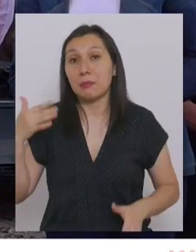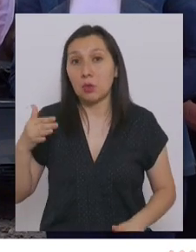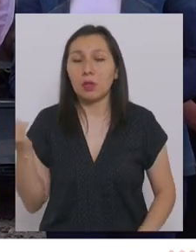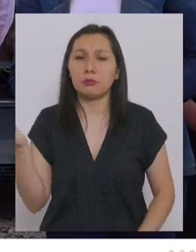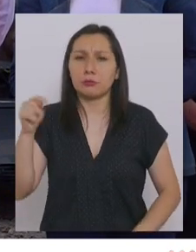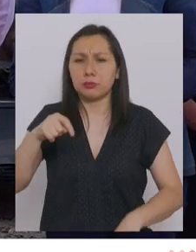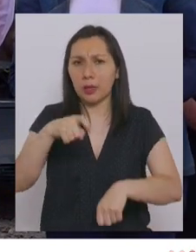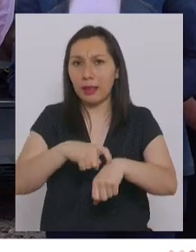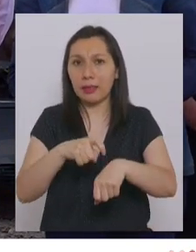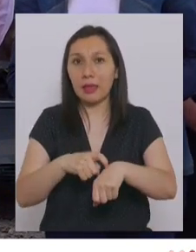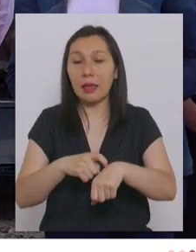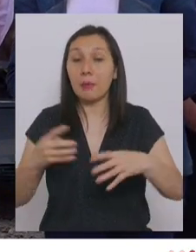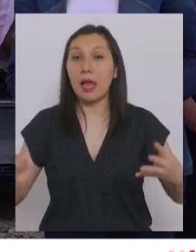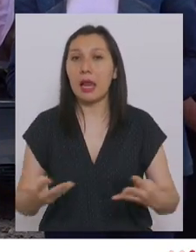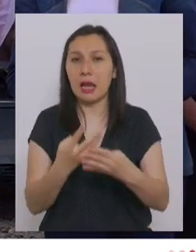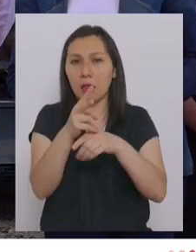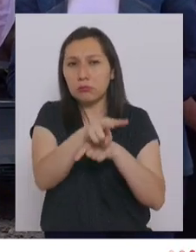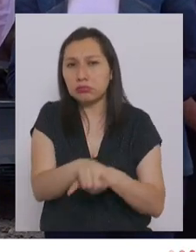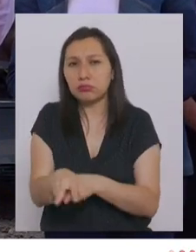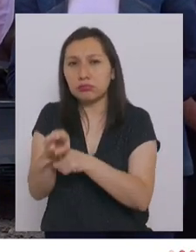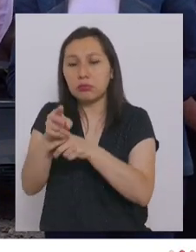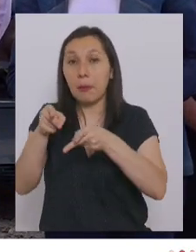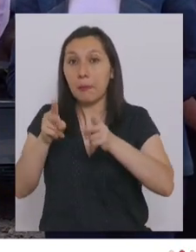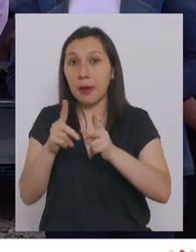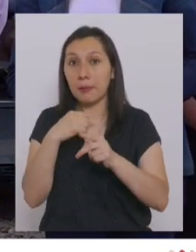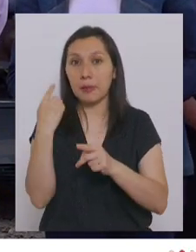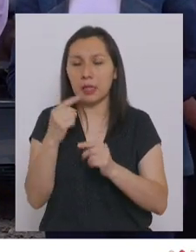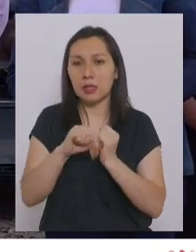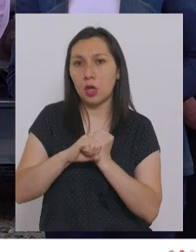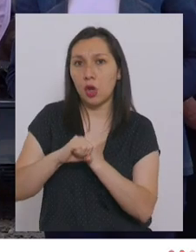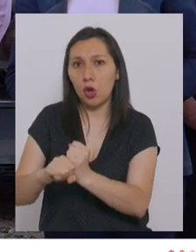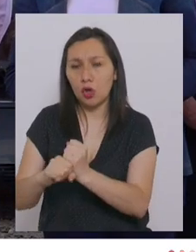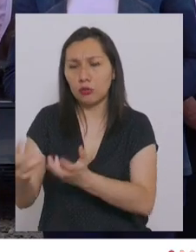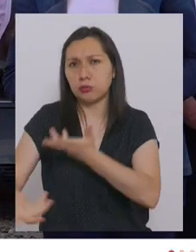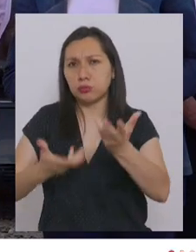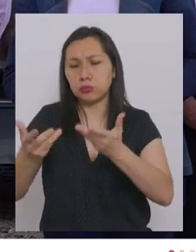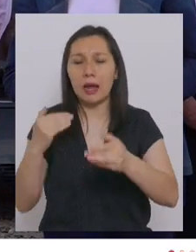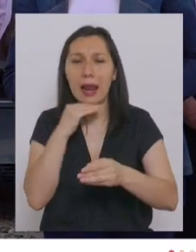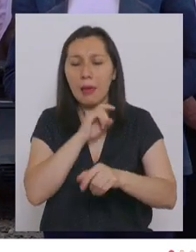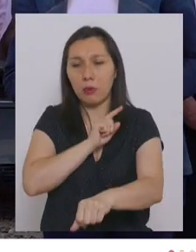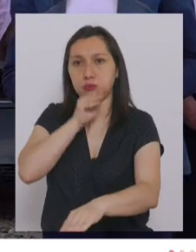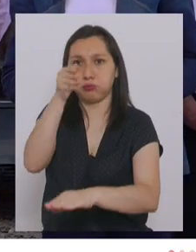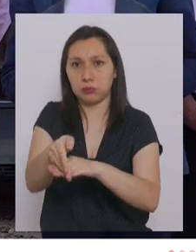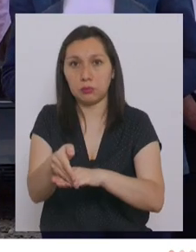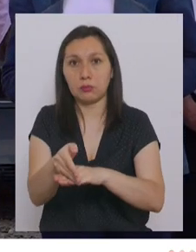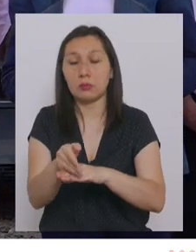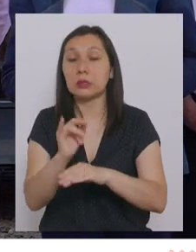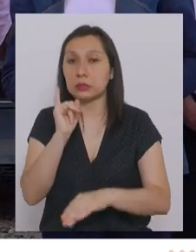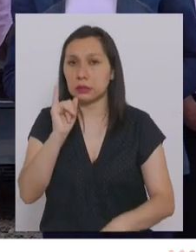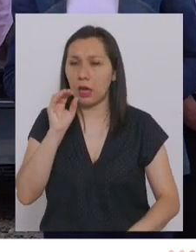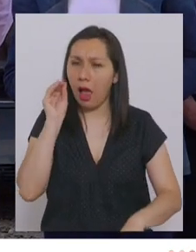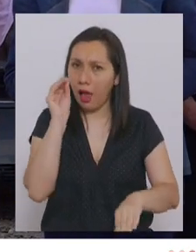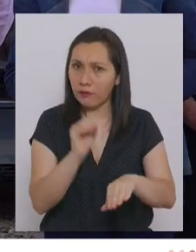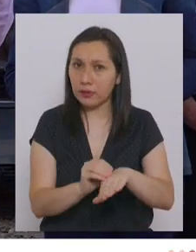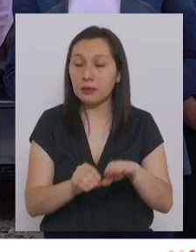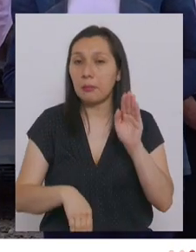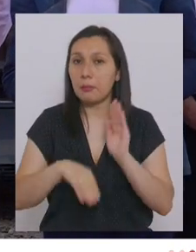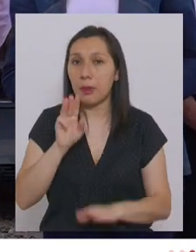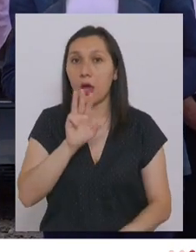llegar a tiempo. Por eso esta red de monitoreo nos permite atacar los incendios en forma muy oportuna. Y sí, una advertencia: más